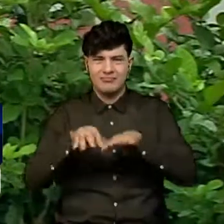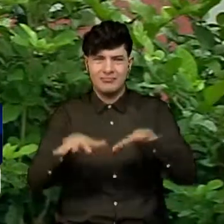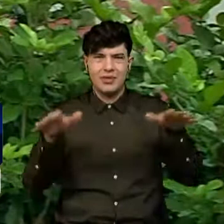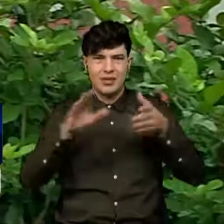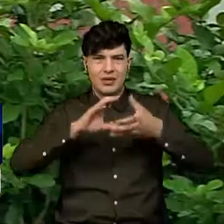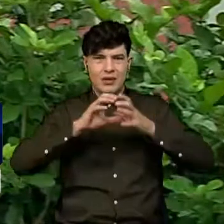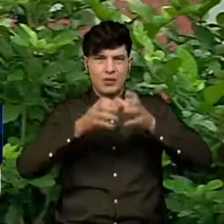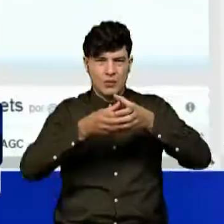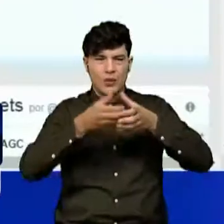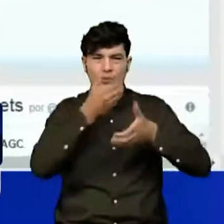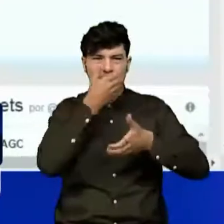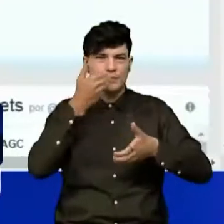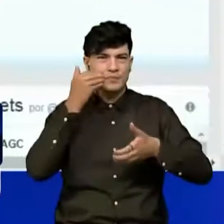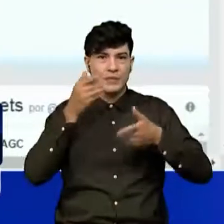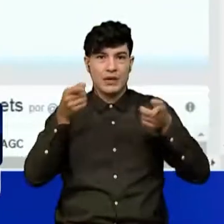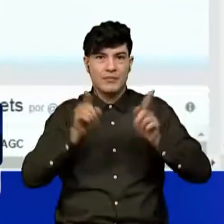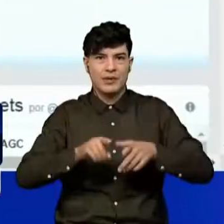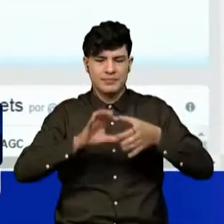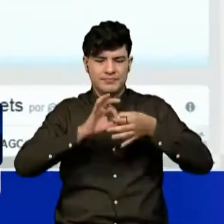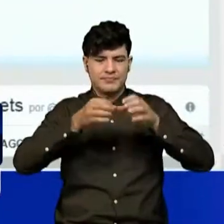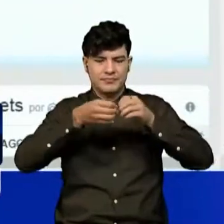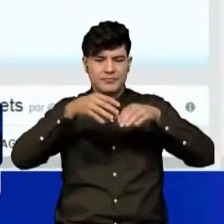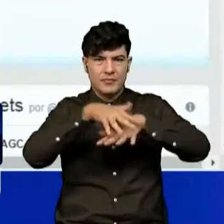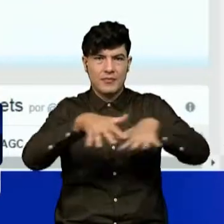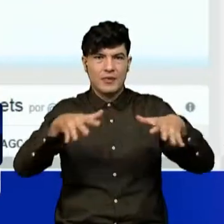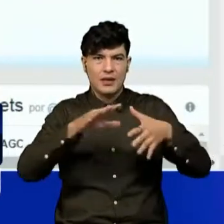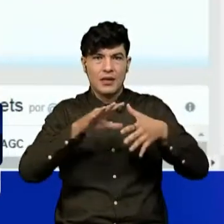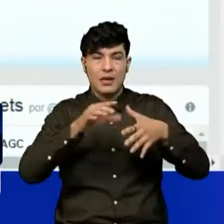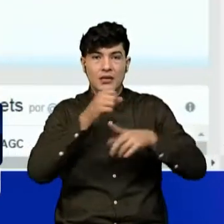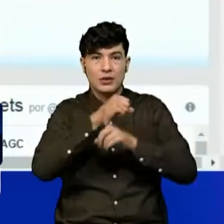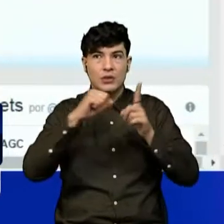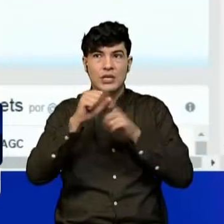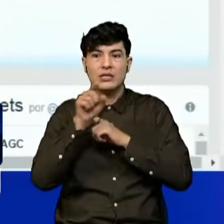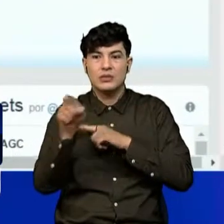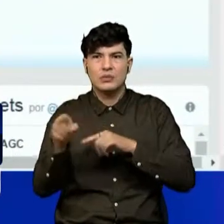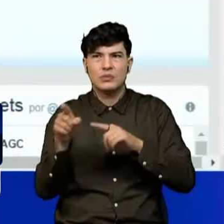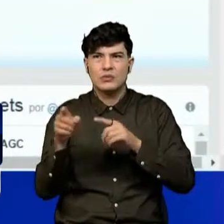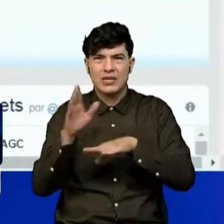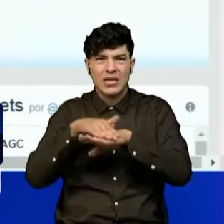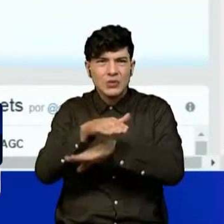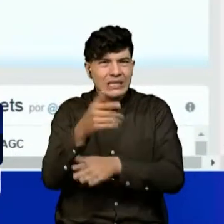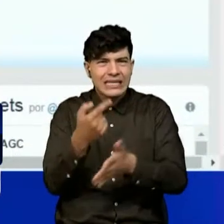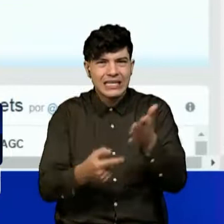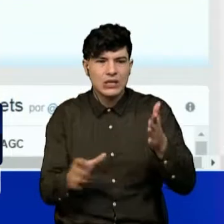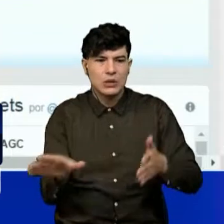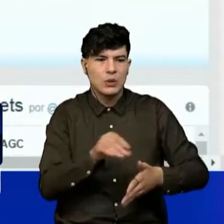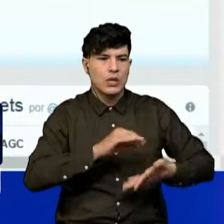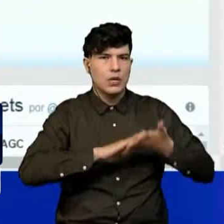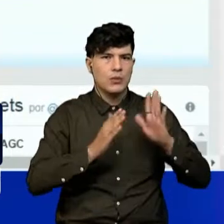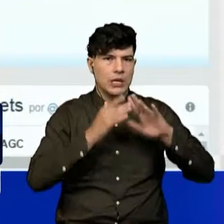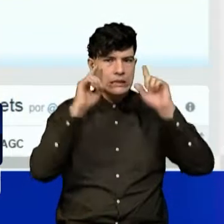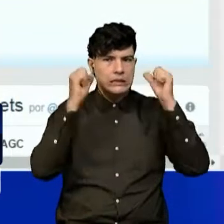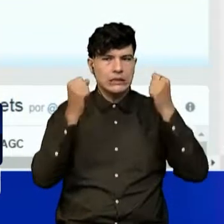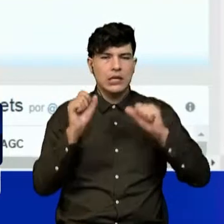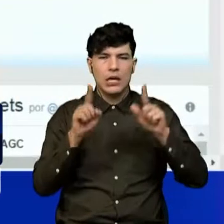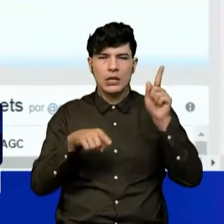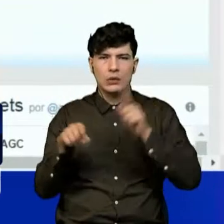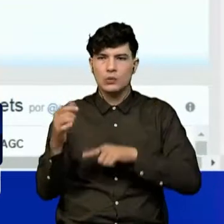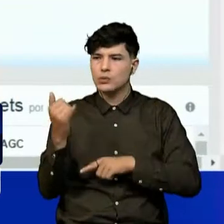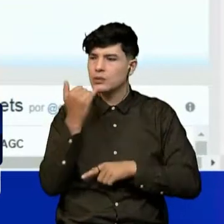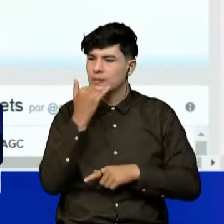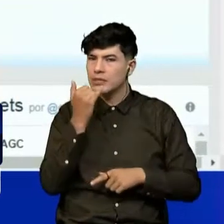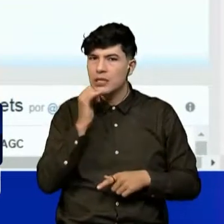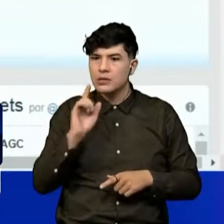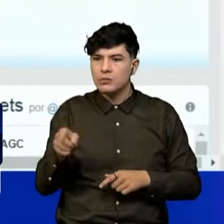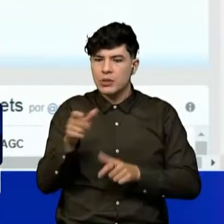estarían circulando por las redes sociales que de alguna u otra manera generan eso preocupación dentro de la población sobre todos aquellos que tienen